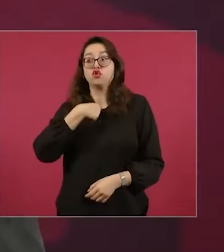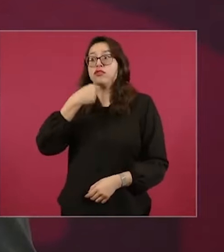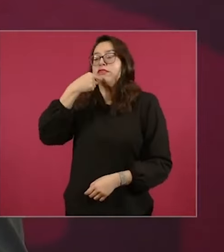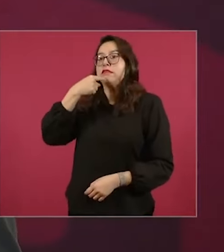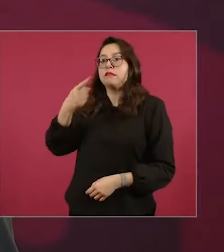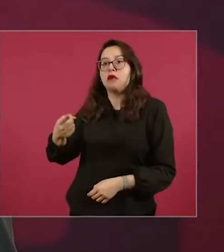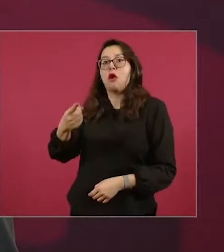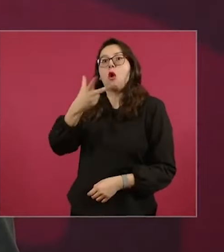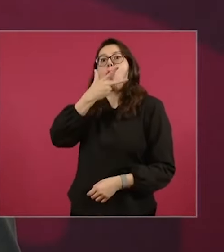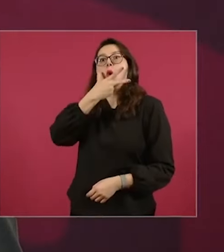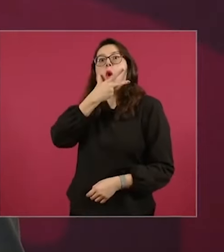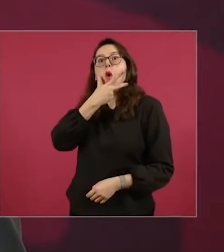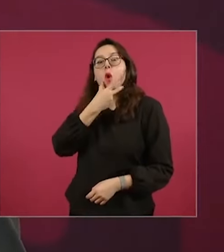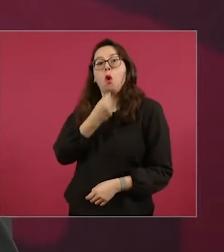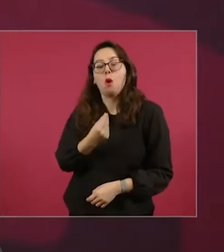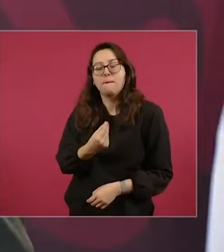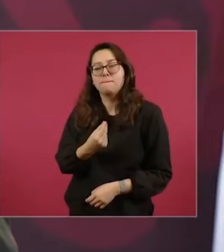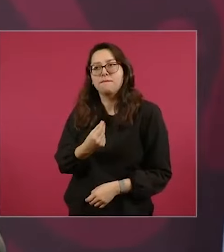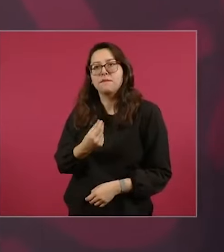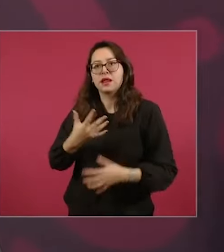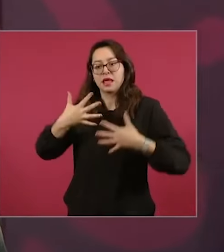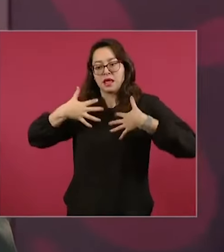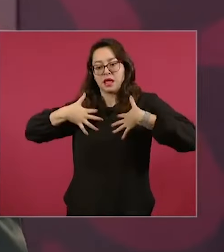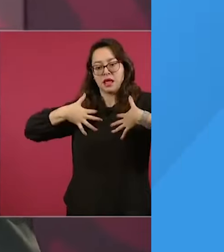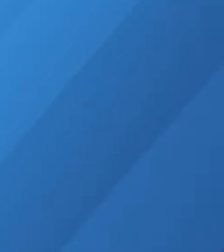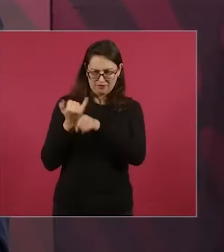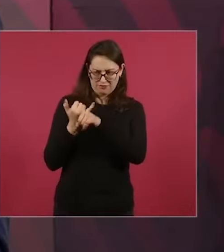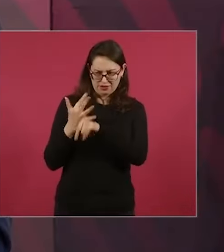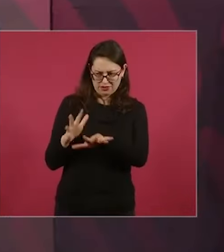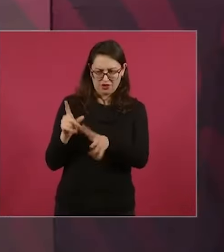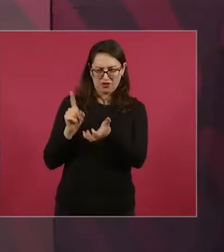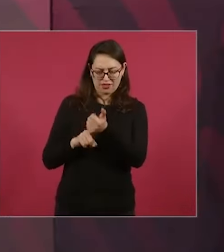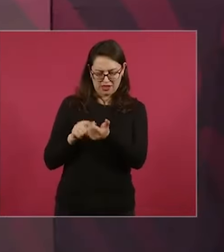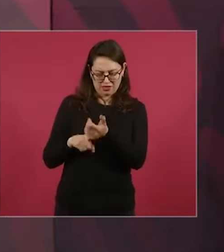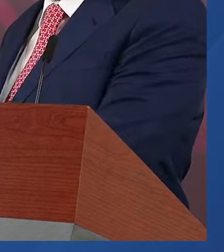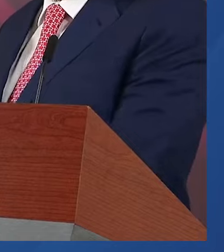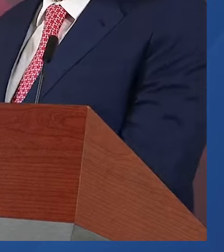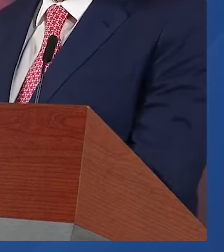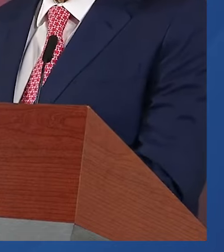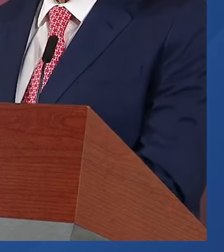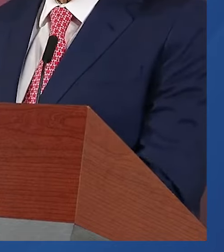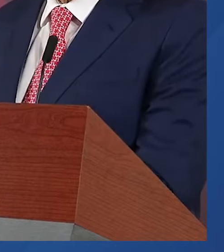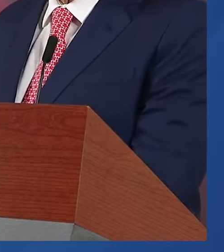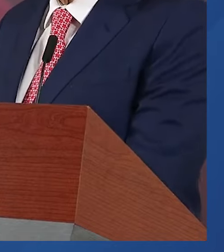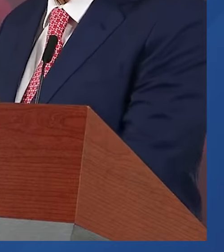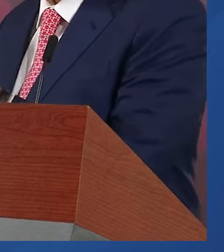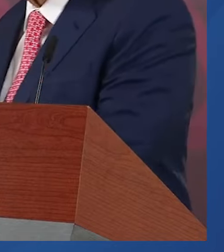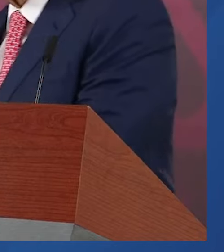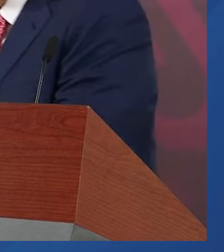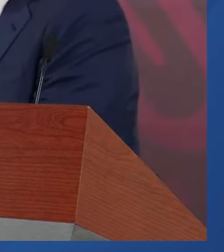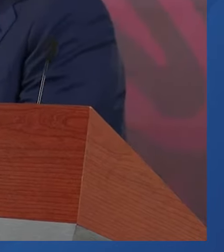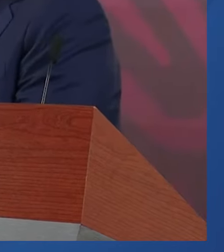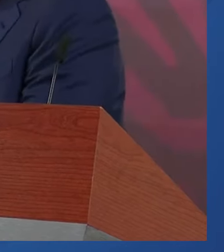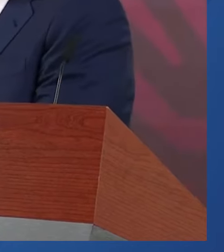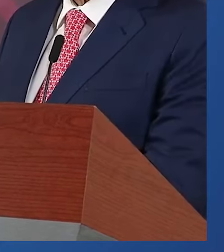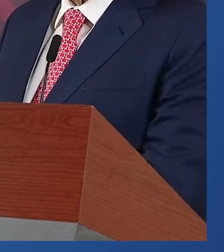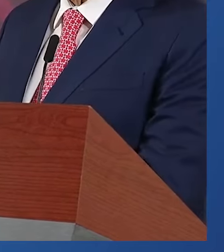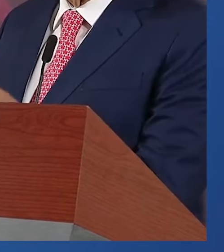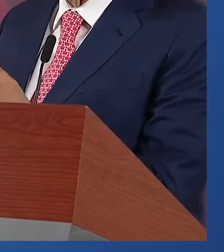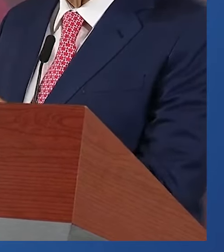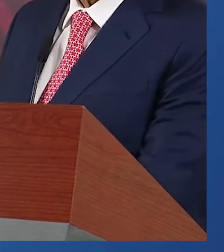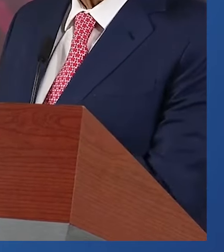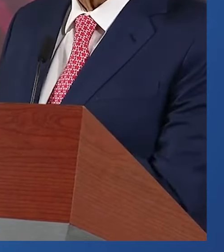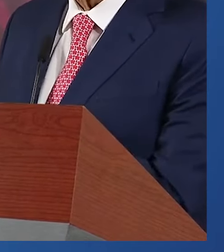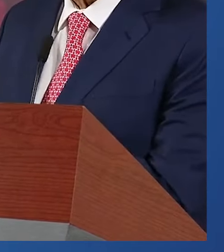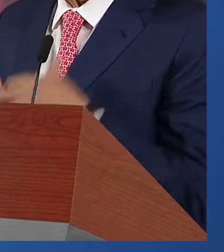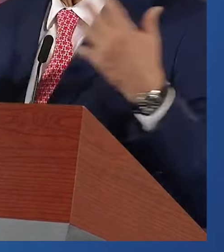vestida de mujer. López Origa criticándome porque le di un beso a